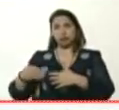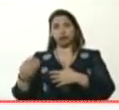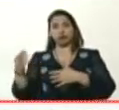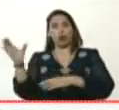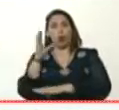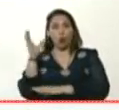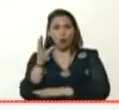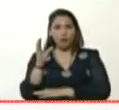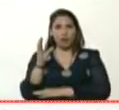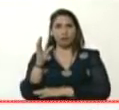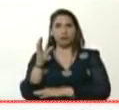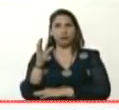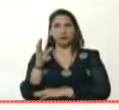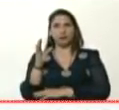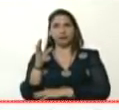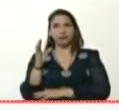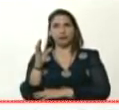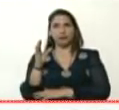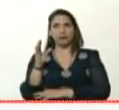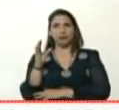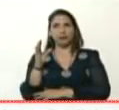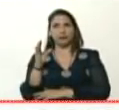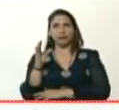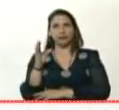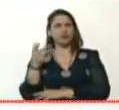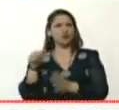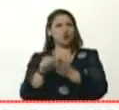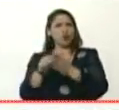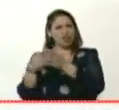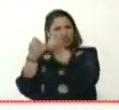Es la quinta empresa, ¿sí? Más rentable. ¿Dónde están?